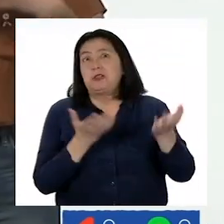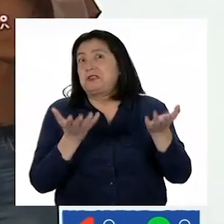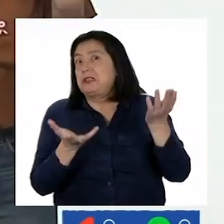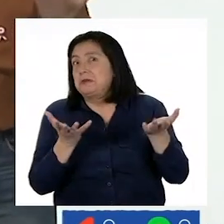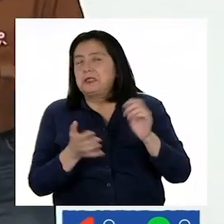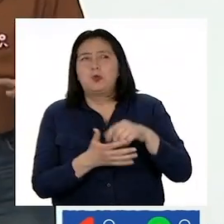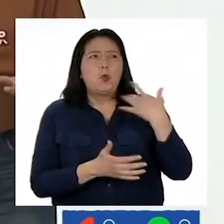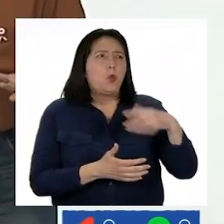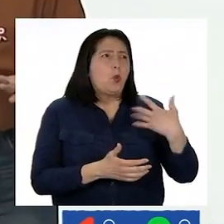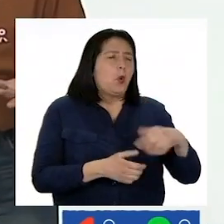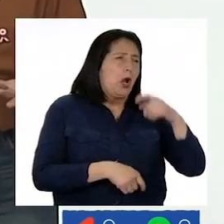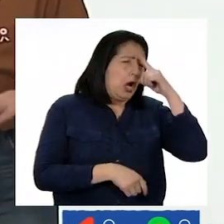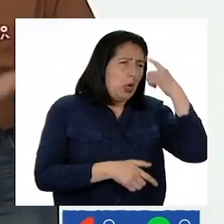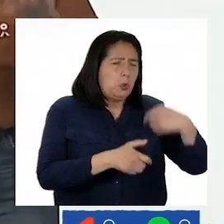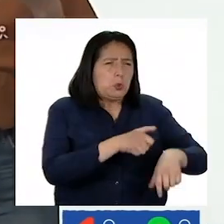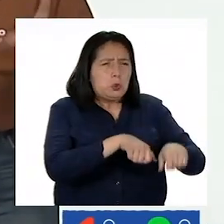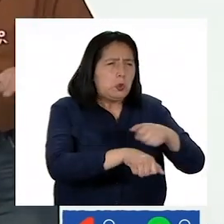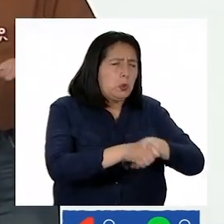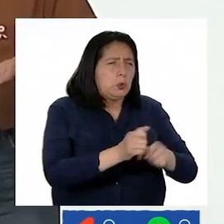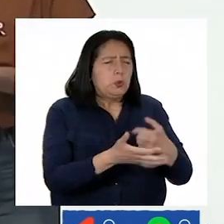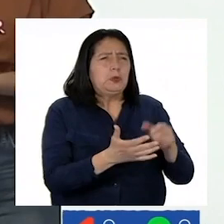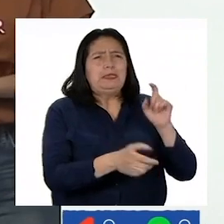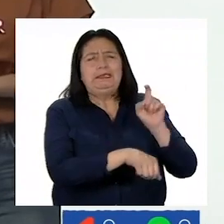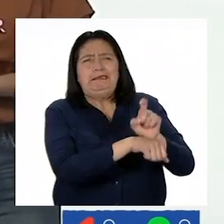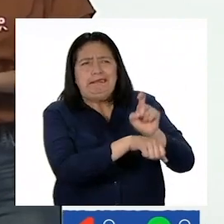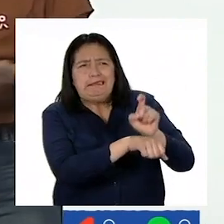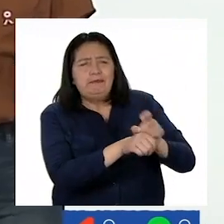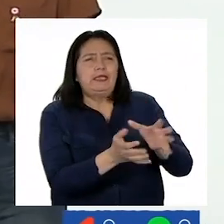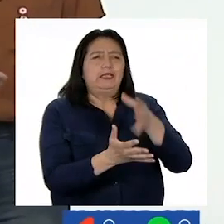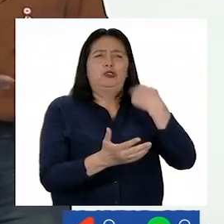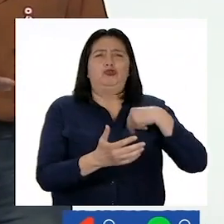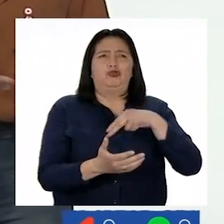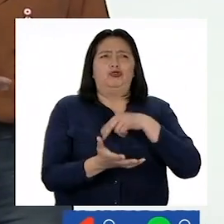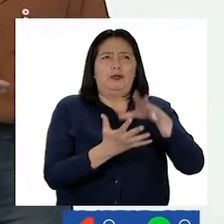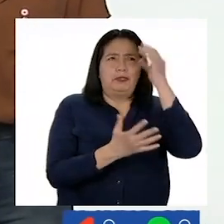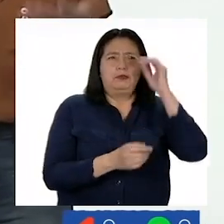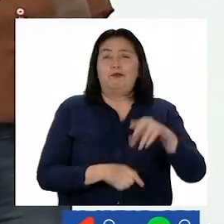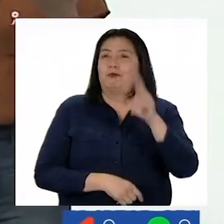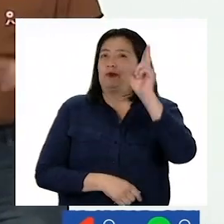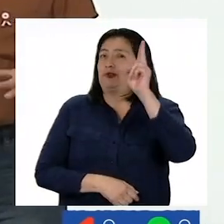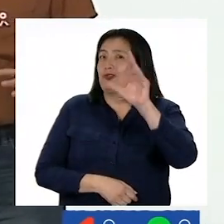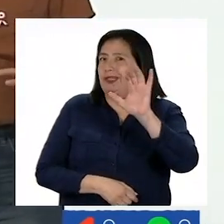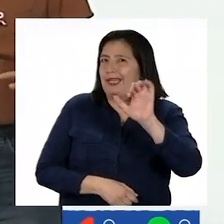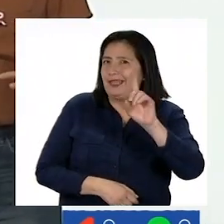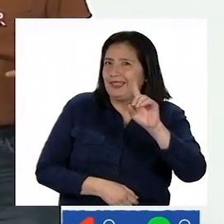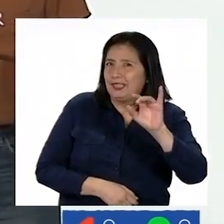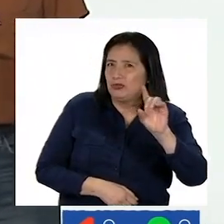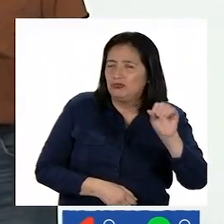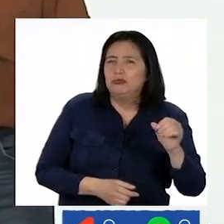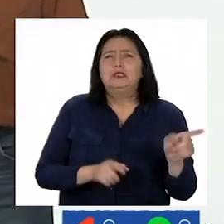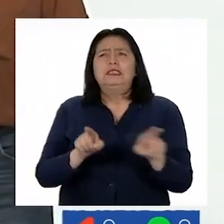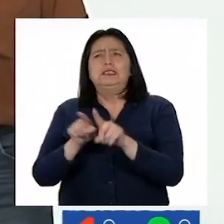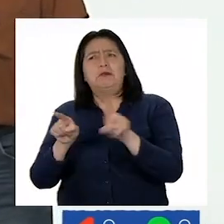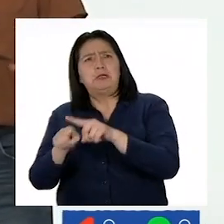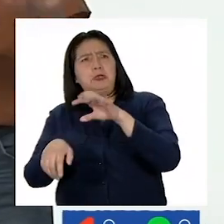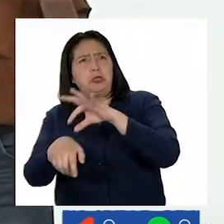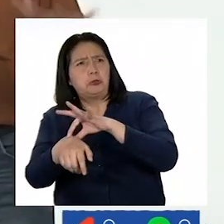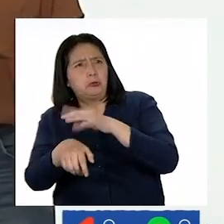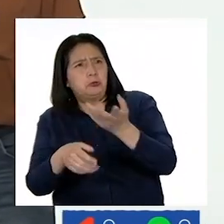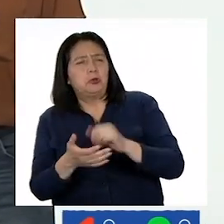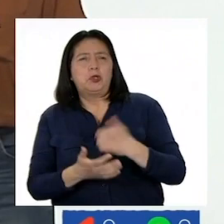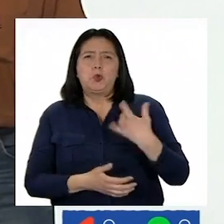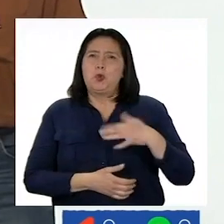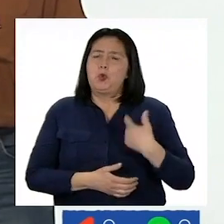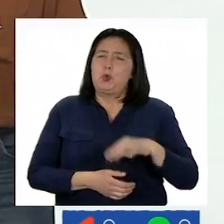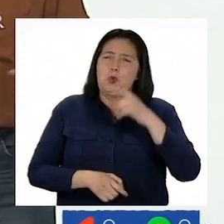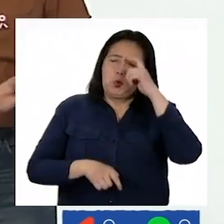quien se esfuerza mucho para que aprendamos todo lo que podamos, como el profesor Cadillo. También podría ser una doctora, quien con